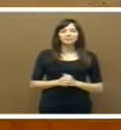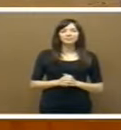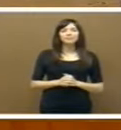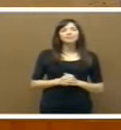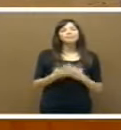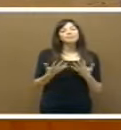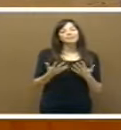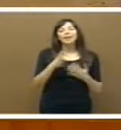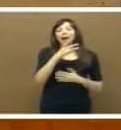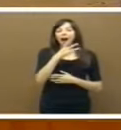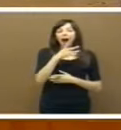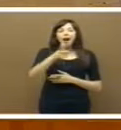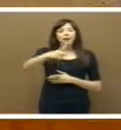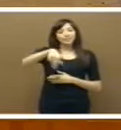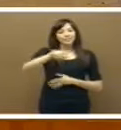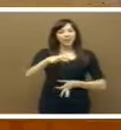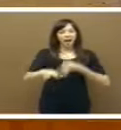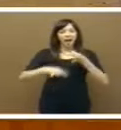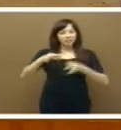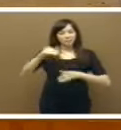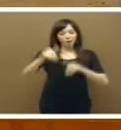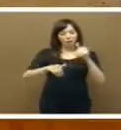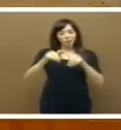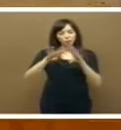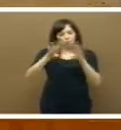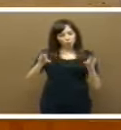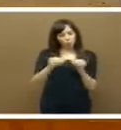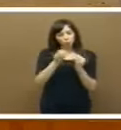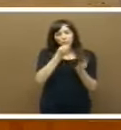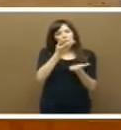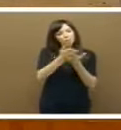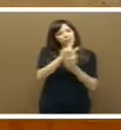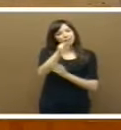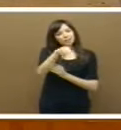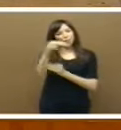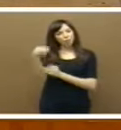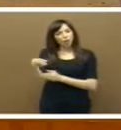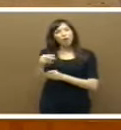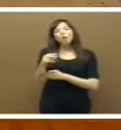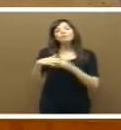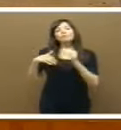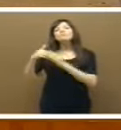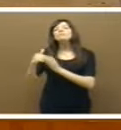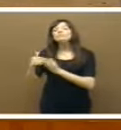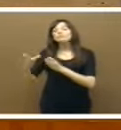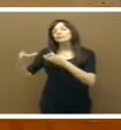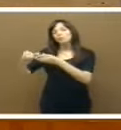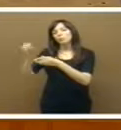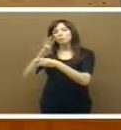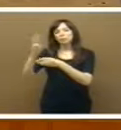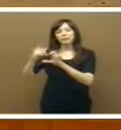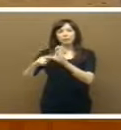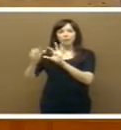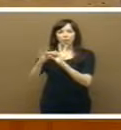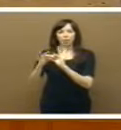Señorías, someto a la consideración de la Cámara el conjunto de propuestas de resolución del Grupo Parlamentario Popular Extremadura